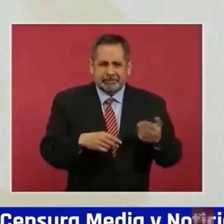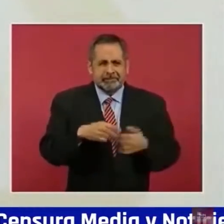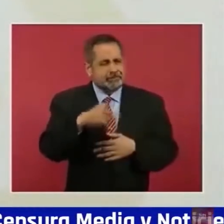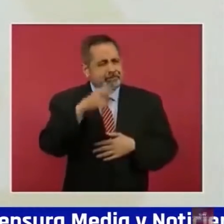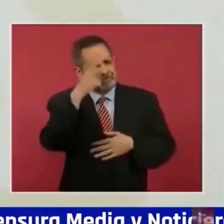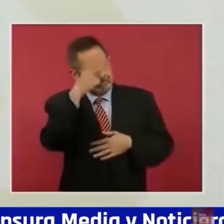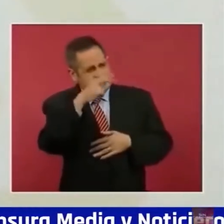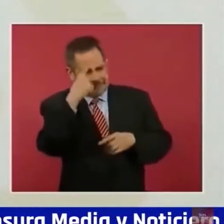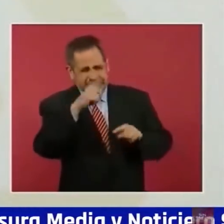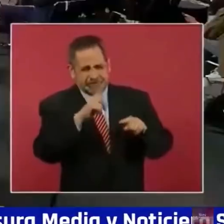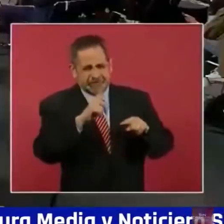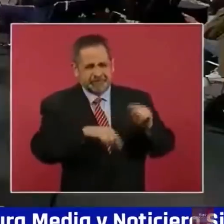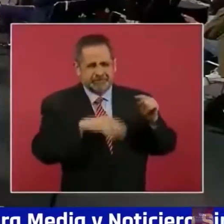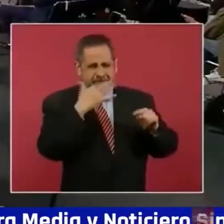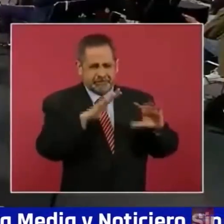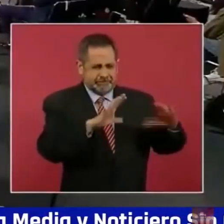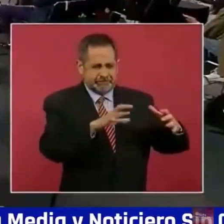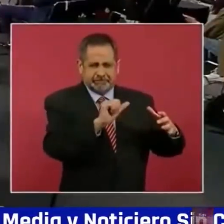Mexicanos contra la Corrupción.